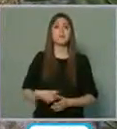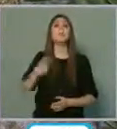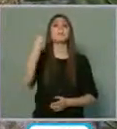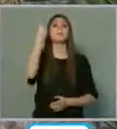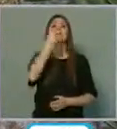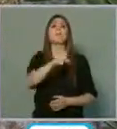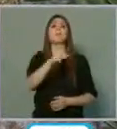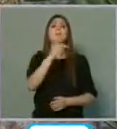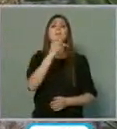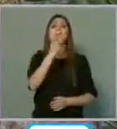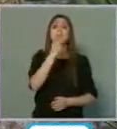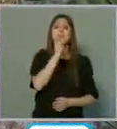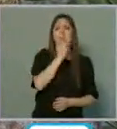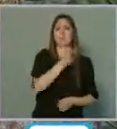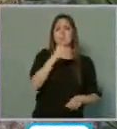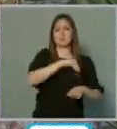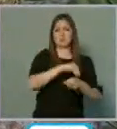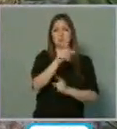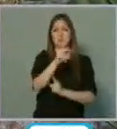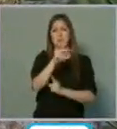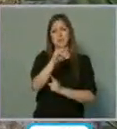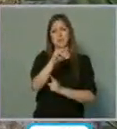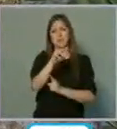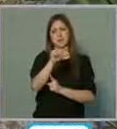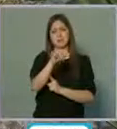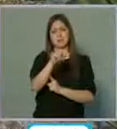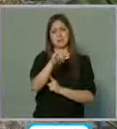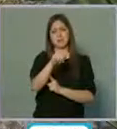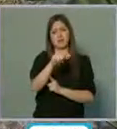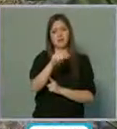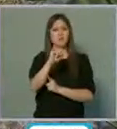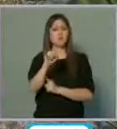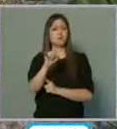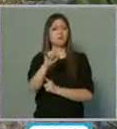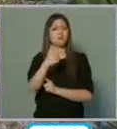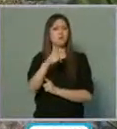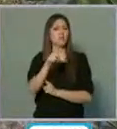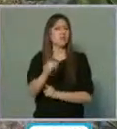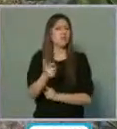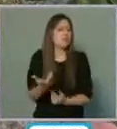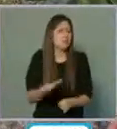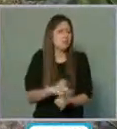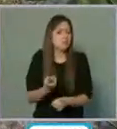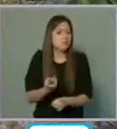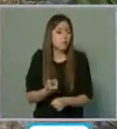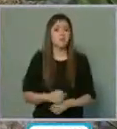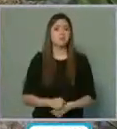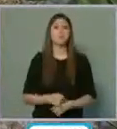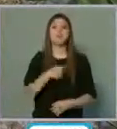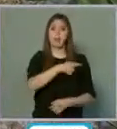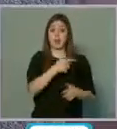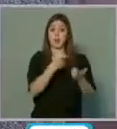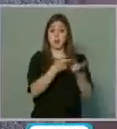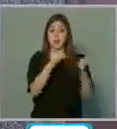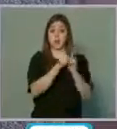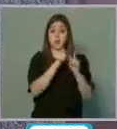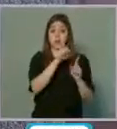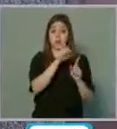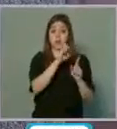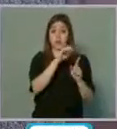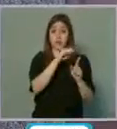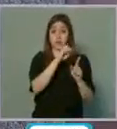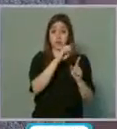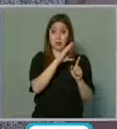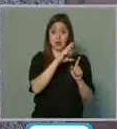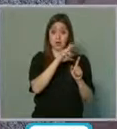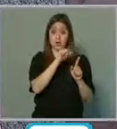¿Por qué? Pues justamente en el caso de los demócratas, esa es una muy buena pregunta, en el caso de los demócratas es tanto el fervor que hay